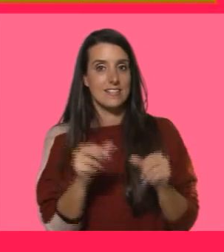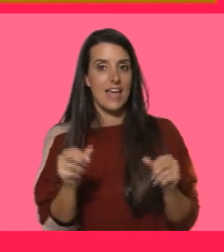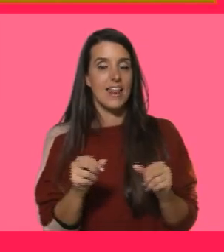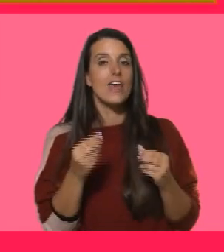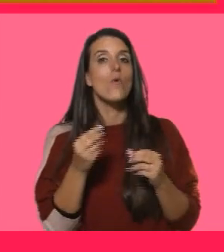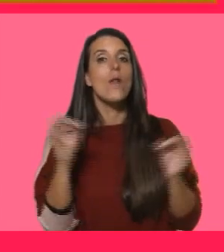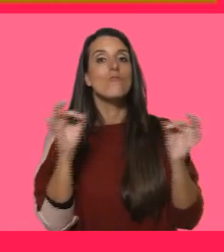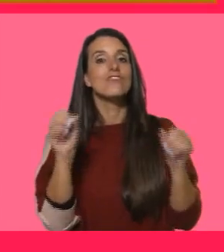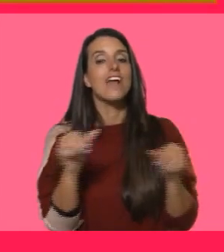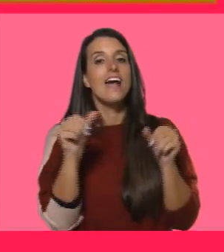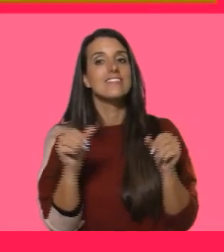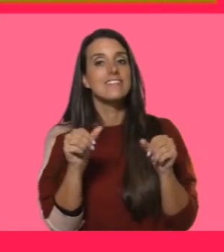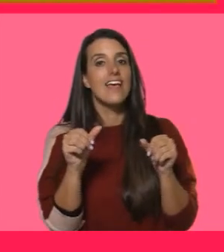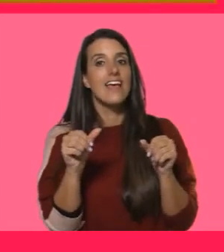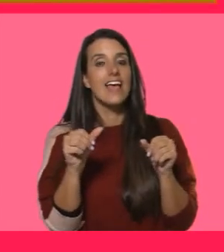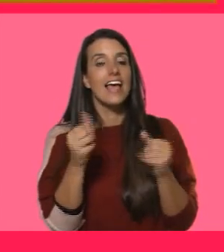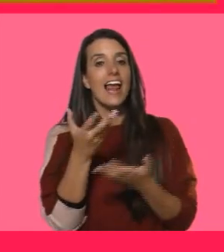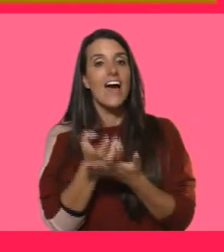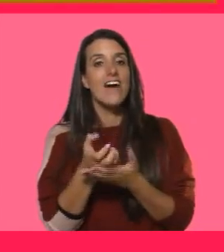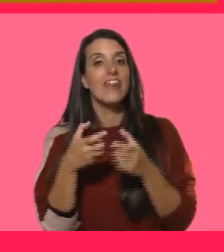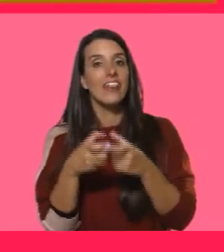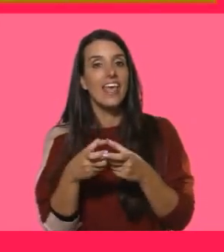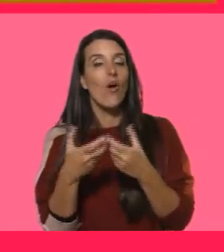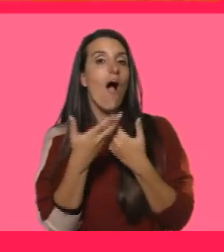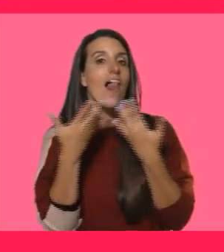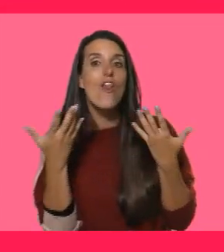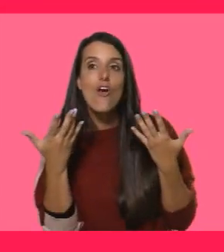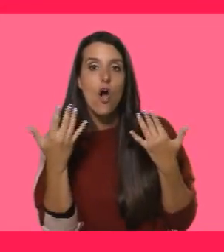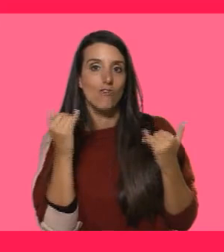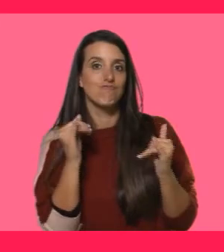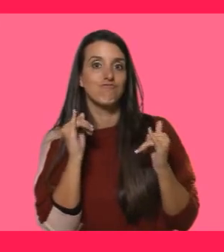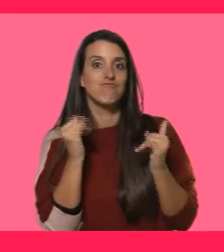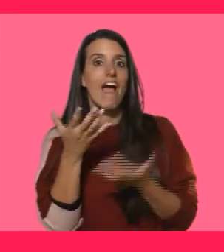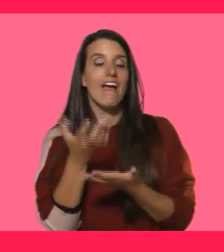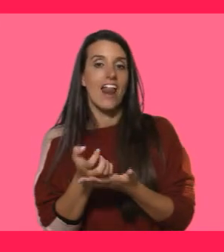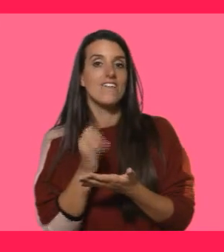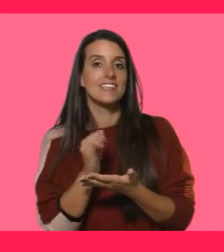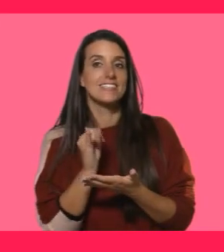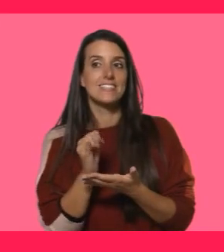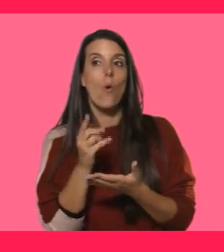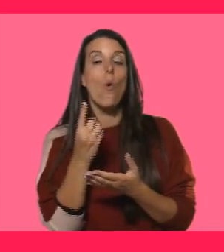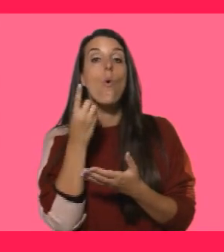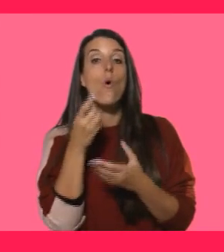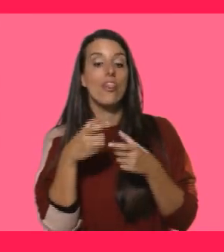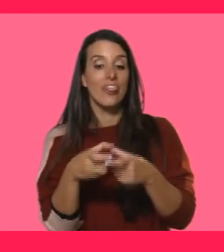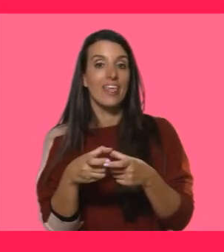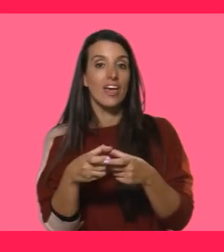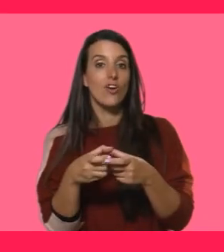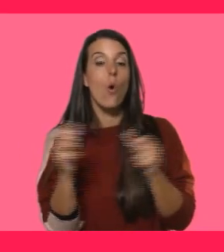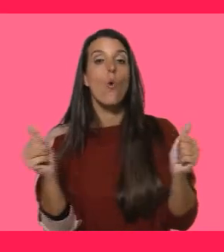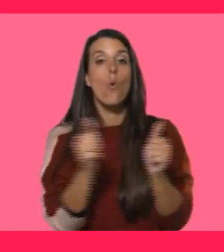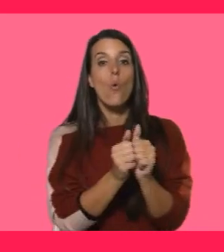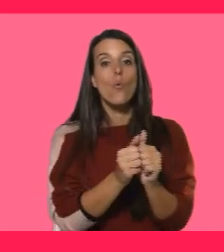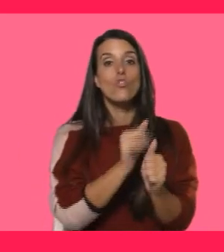¿Qué músicas haces? Digo, ¿grabaste disco ya o...? Sí, grabé un disco a dúo con Federico